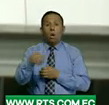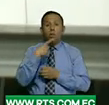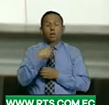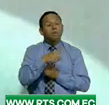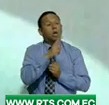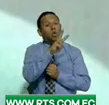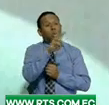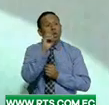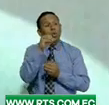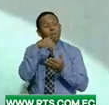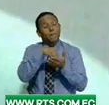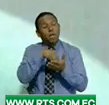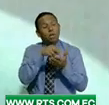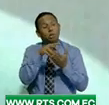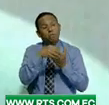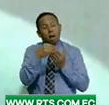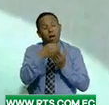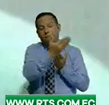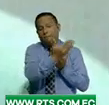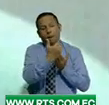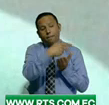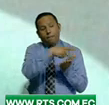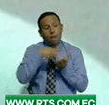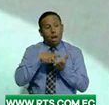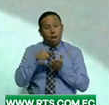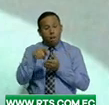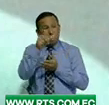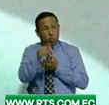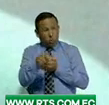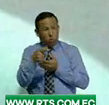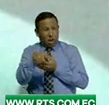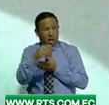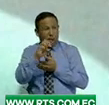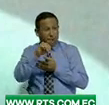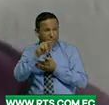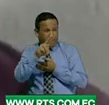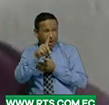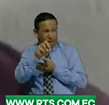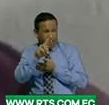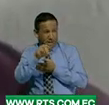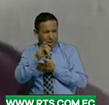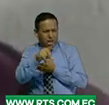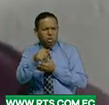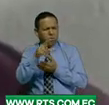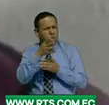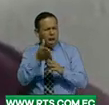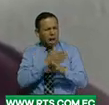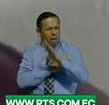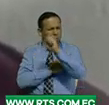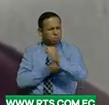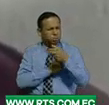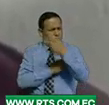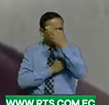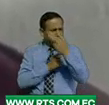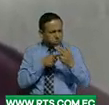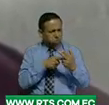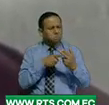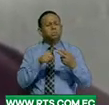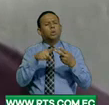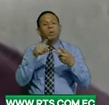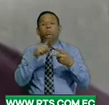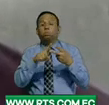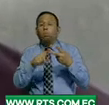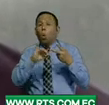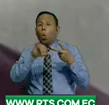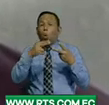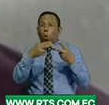para liberar a Santiago Madrid alias Madrid que fue sentenciado por asesinato y a John Navarrete alias cuyuyuy que según